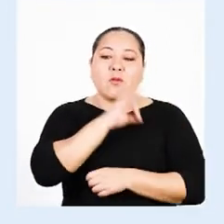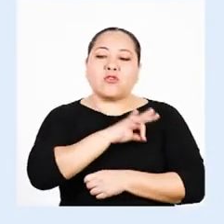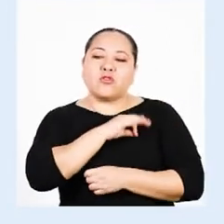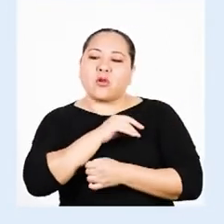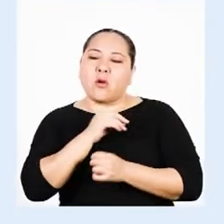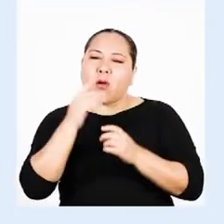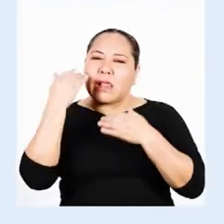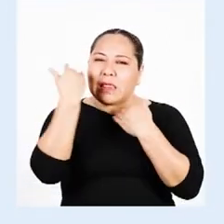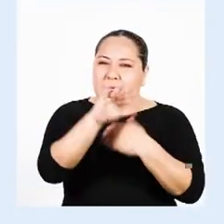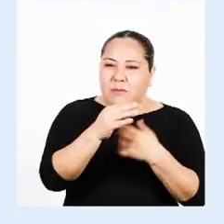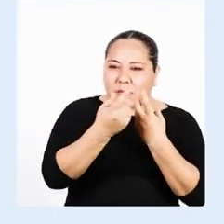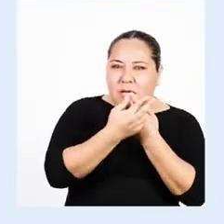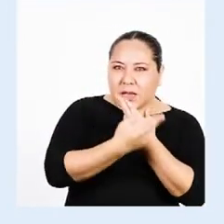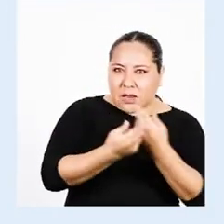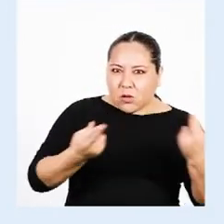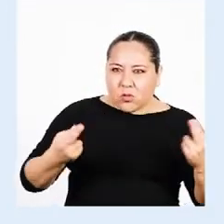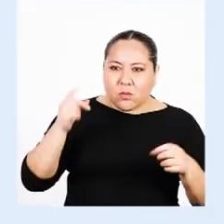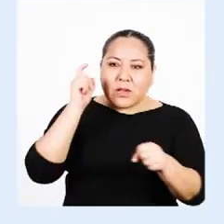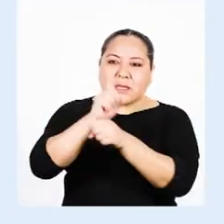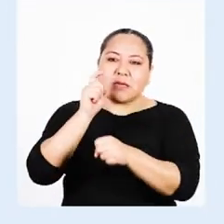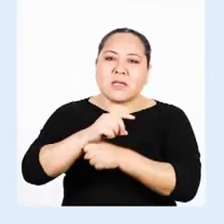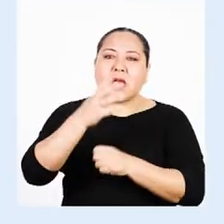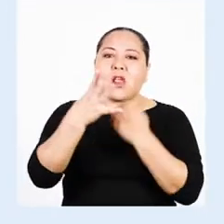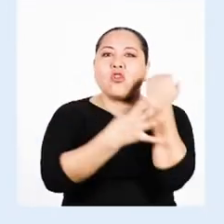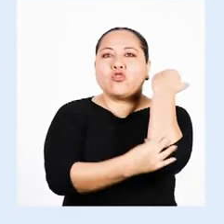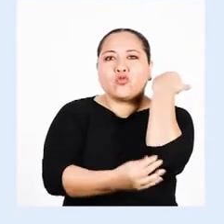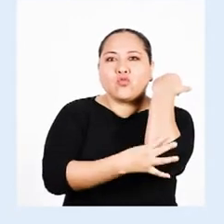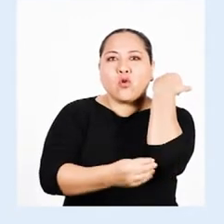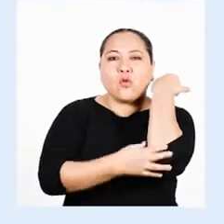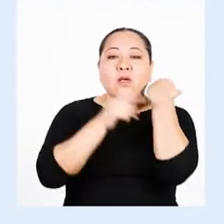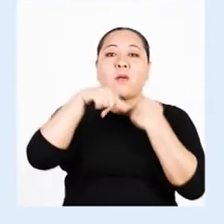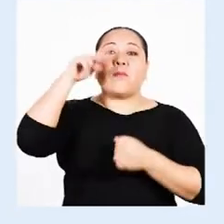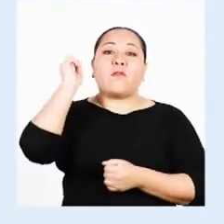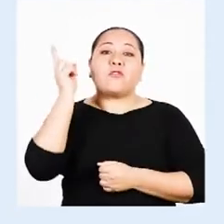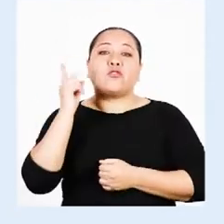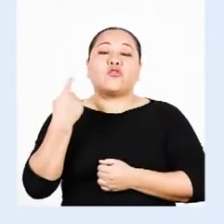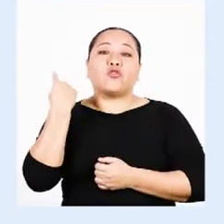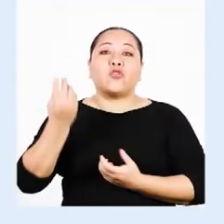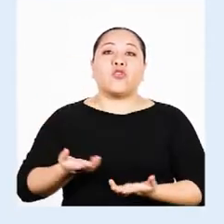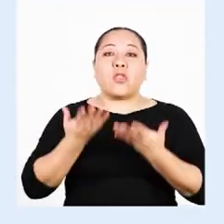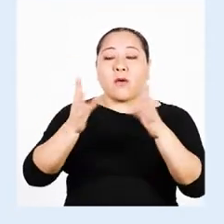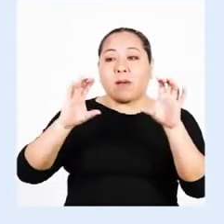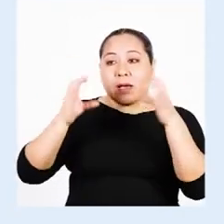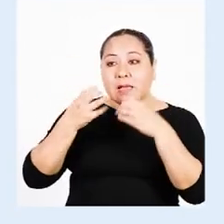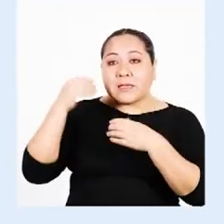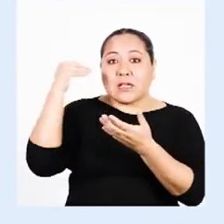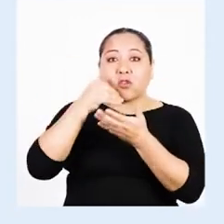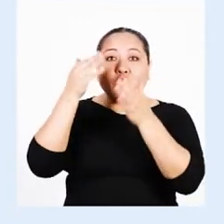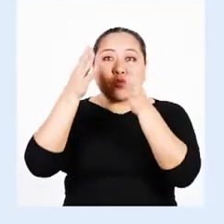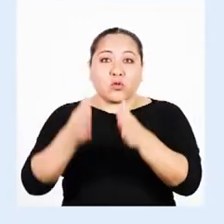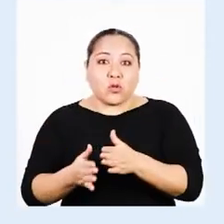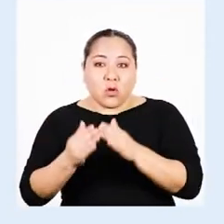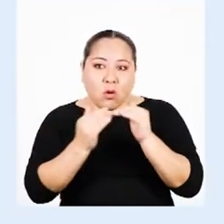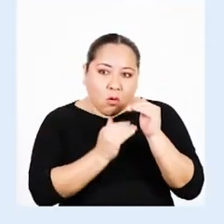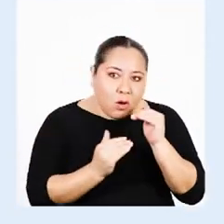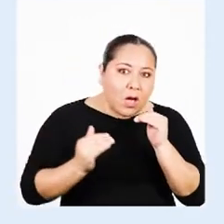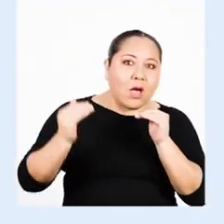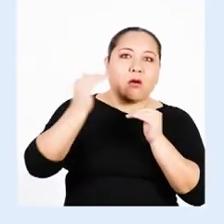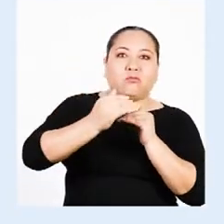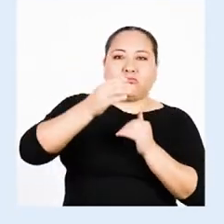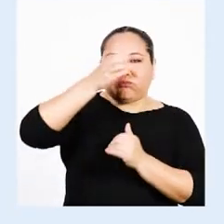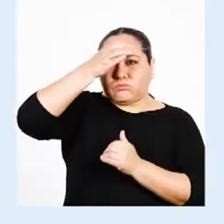limitados recursos para la educación de los pobres. El maestro solo daba clase a los alumnos